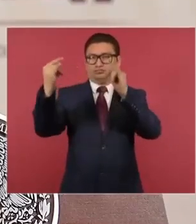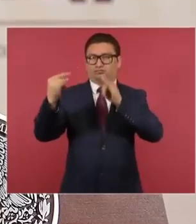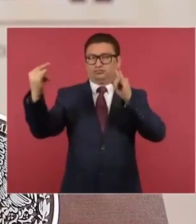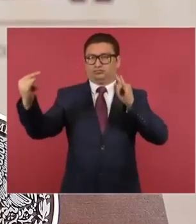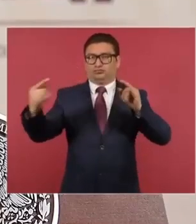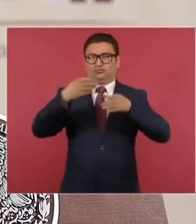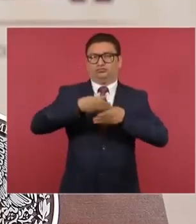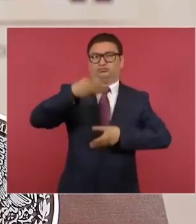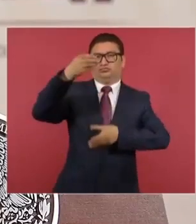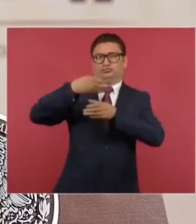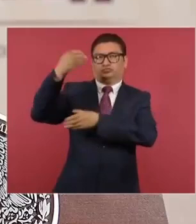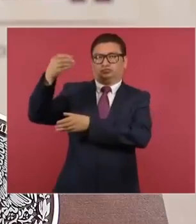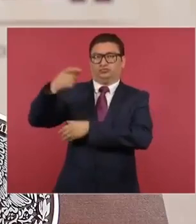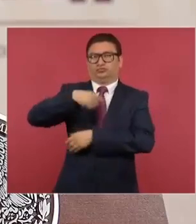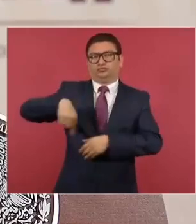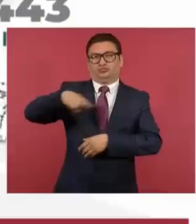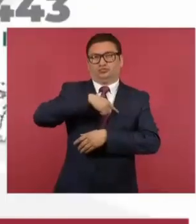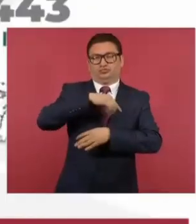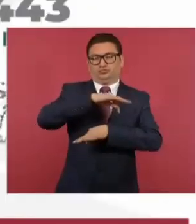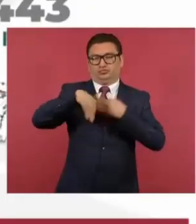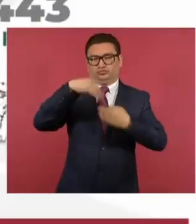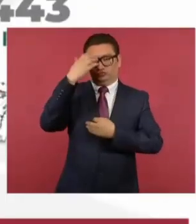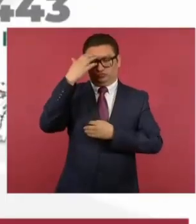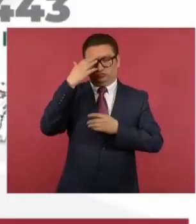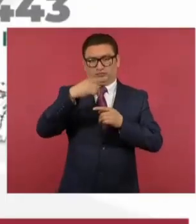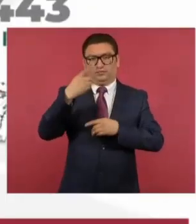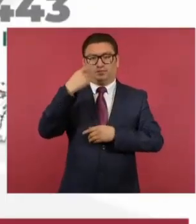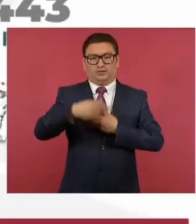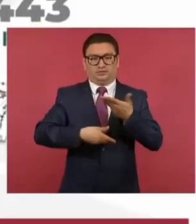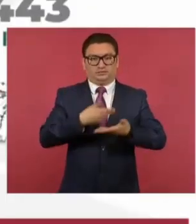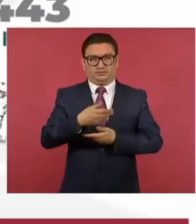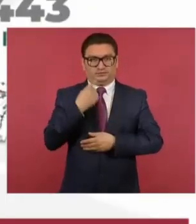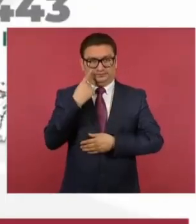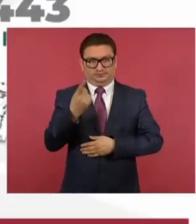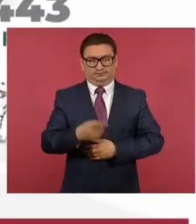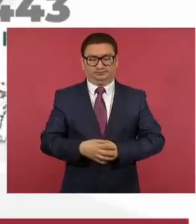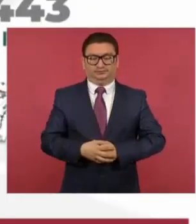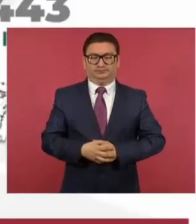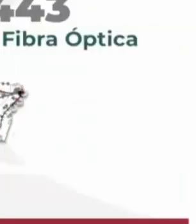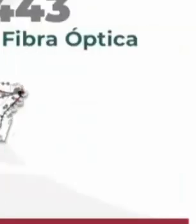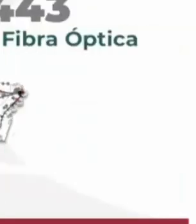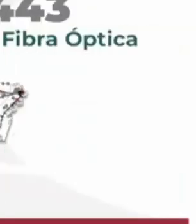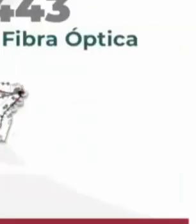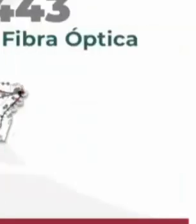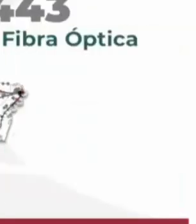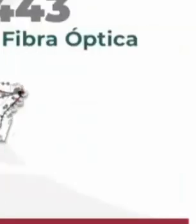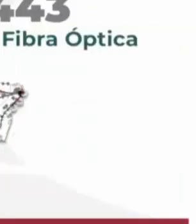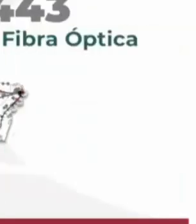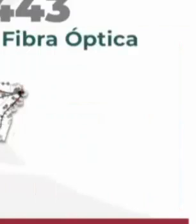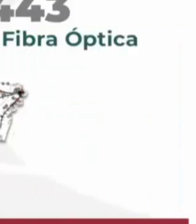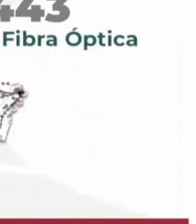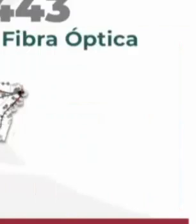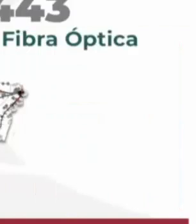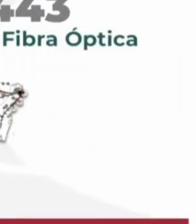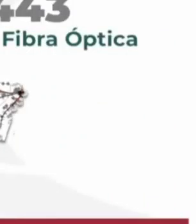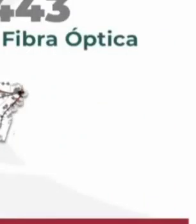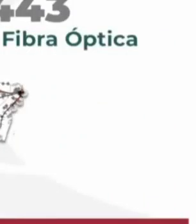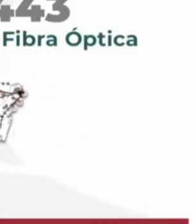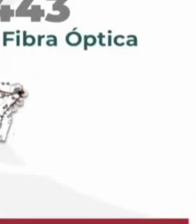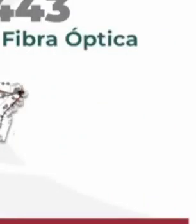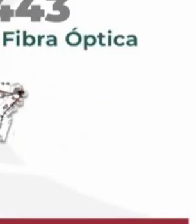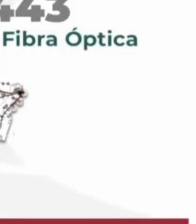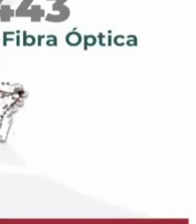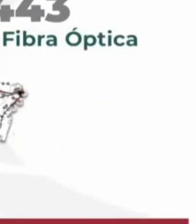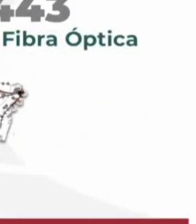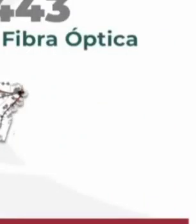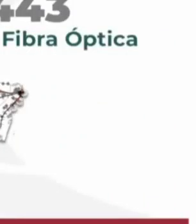postería que todos conocemos para poder dar servicios al usuario final. ¿Qué vamos a hacer? Nosotros estamos instalando